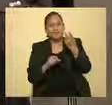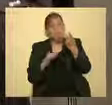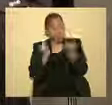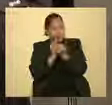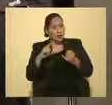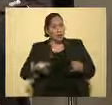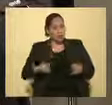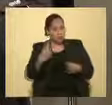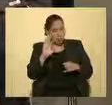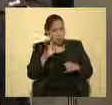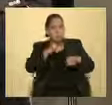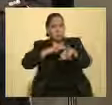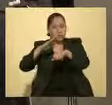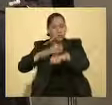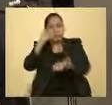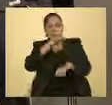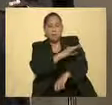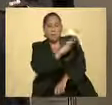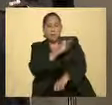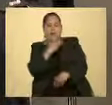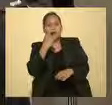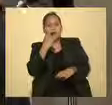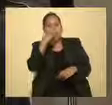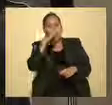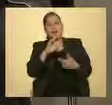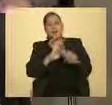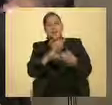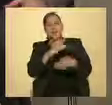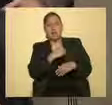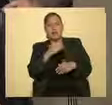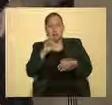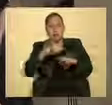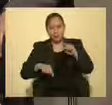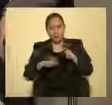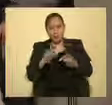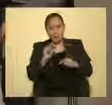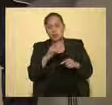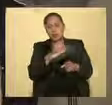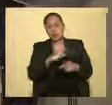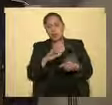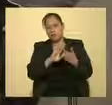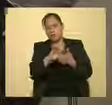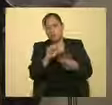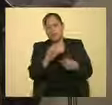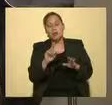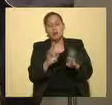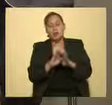gobierno hace muchas campañas de esterilización a bajo costo. Entonces, solicítenla para que los perritos, bueno,